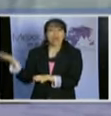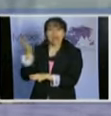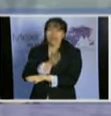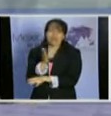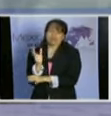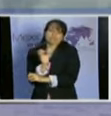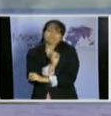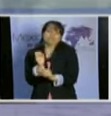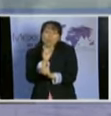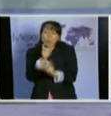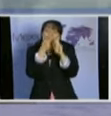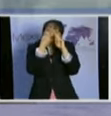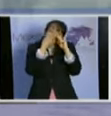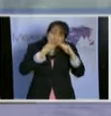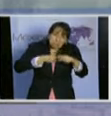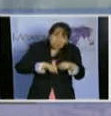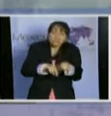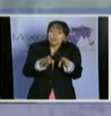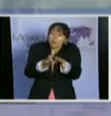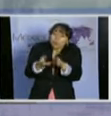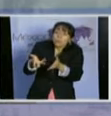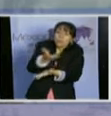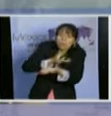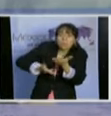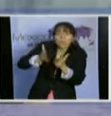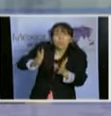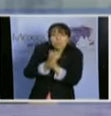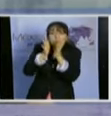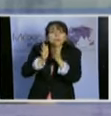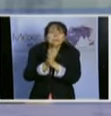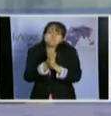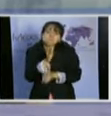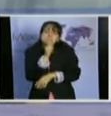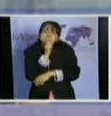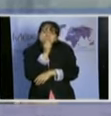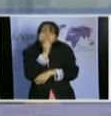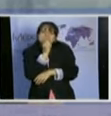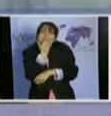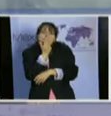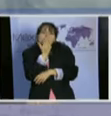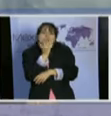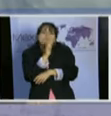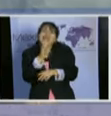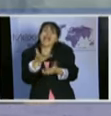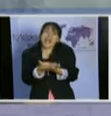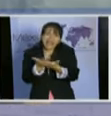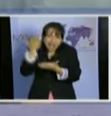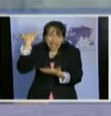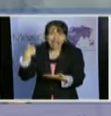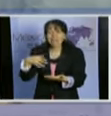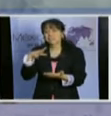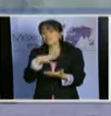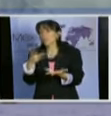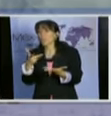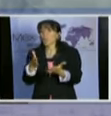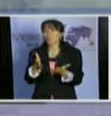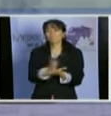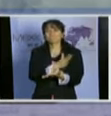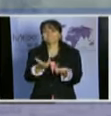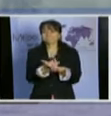de participación. Había más bien pulverización, dispersión y una